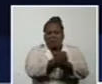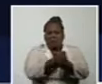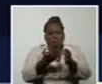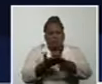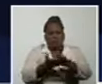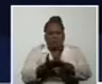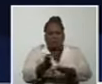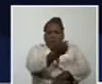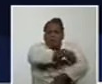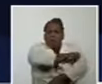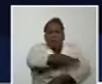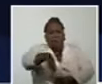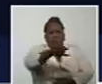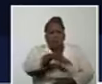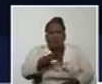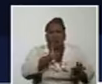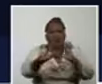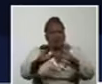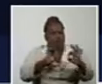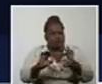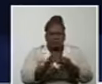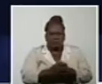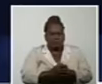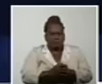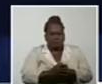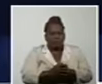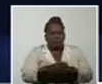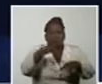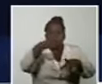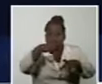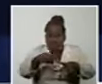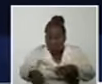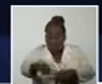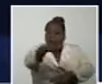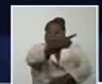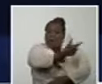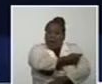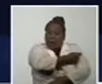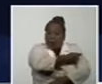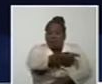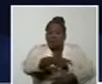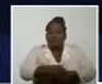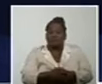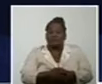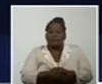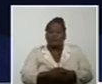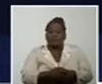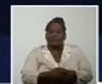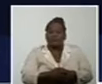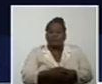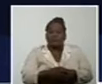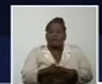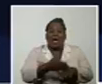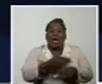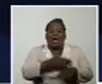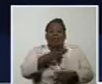protegida. Y de todas formas, la otra, que es la campaña de vacunación